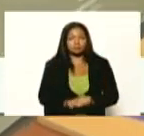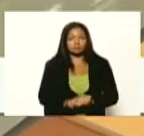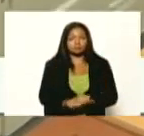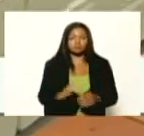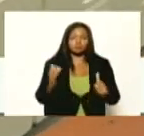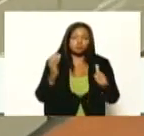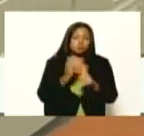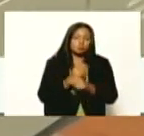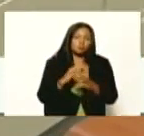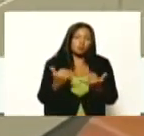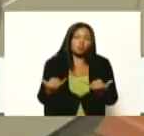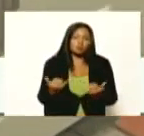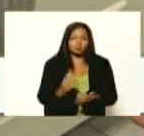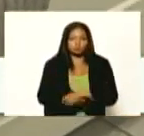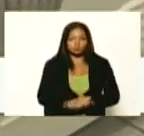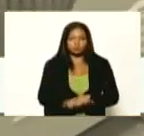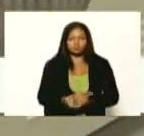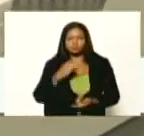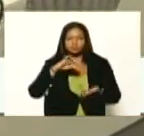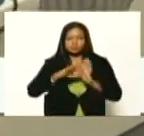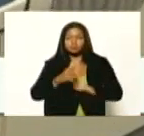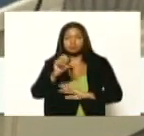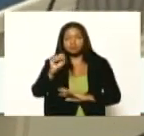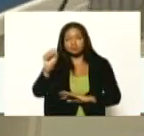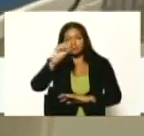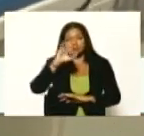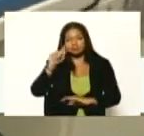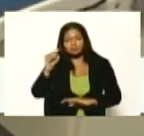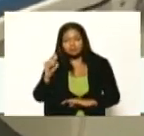encontramos. Es decir, este ACI tiene